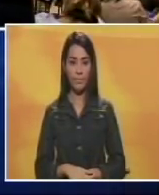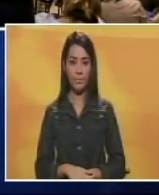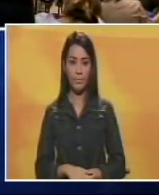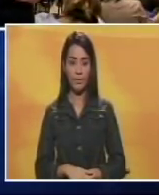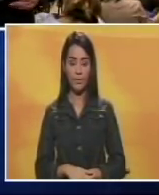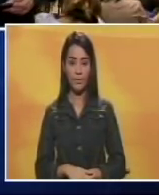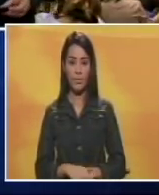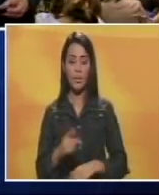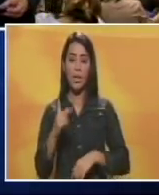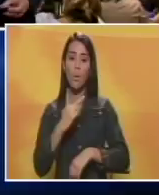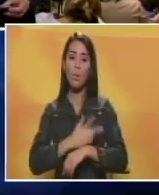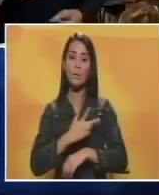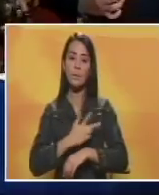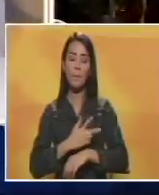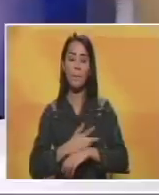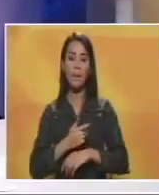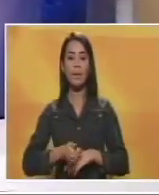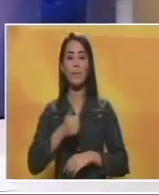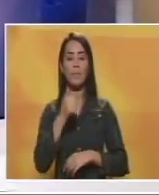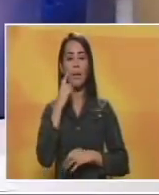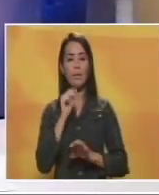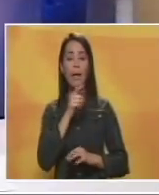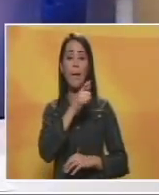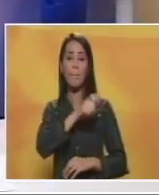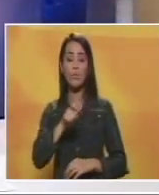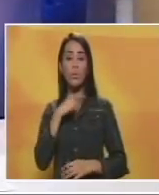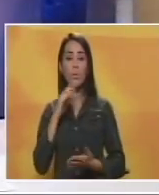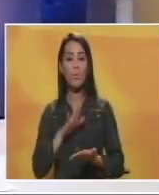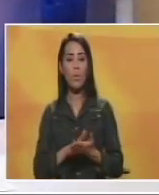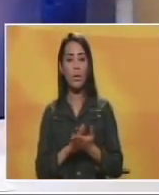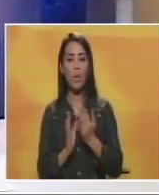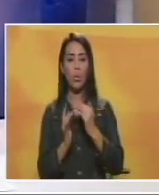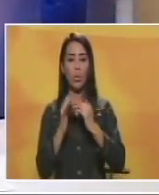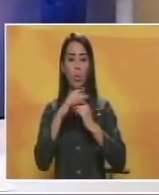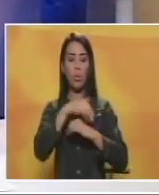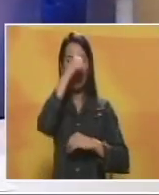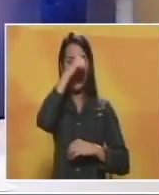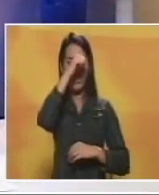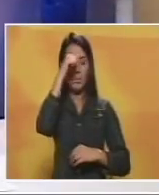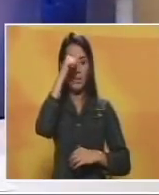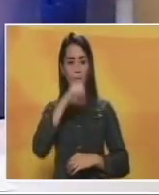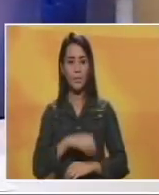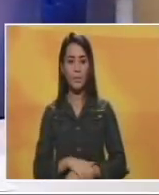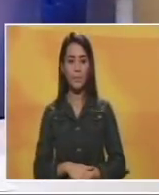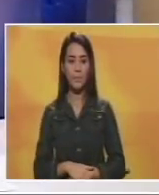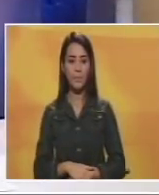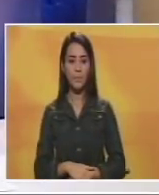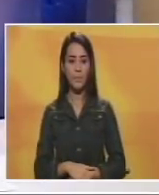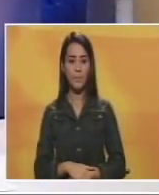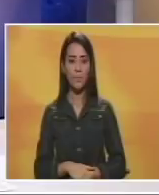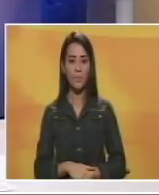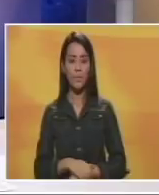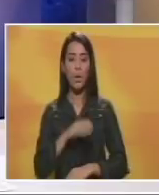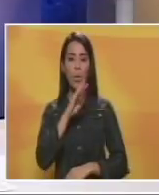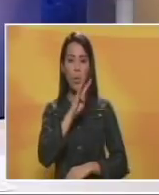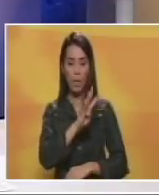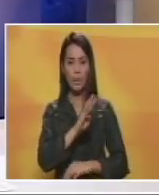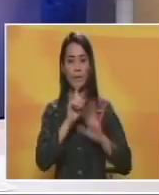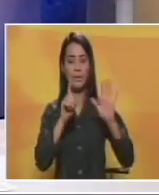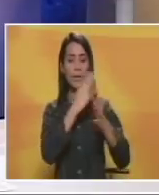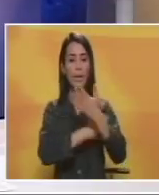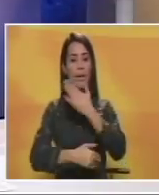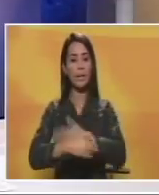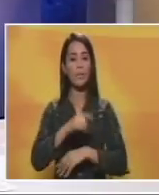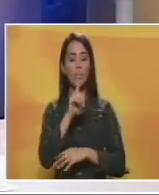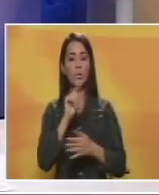En Guatemala subió a 69 la cifra de muertos tras la erupción del pasado domingo del volcán de Fuego, que ya ha dejado 46 heridos